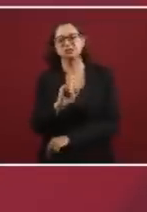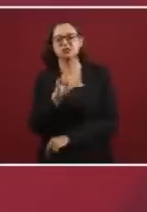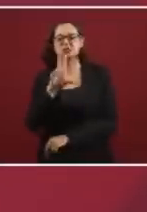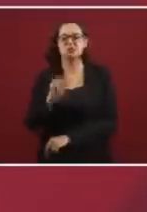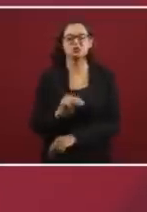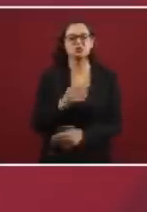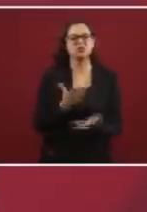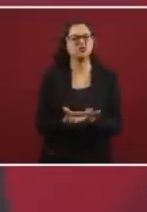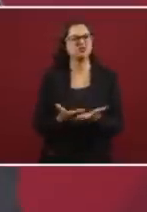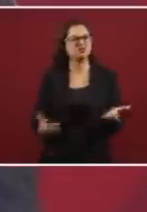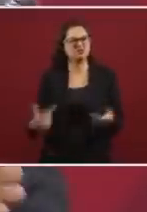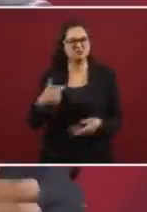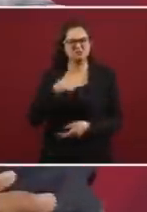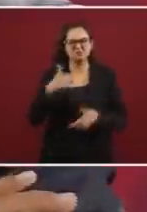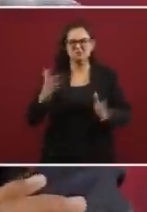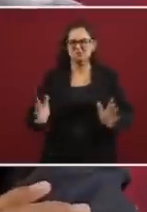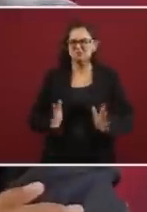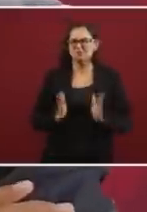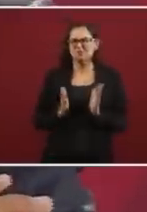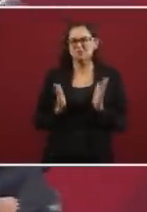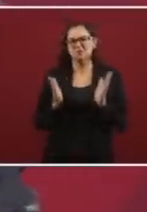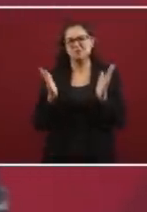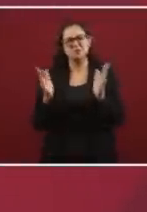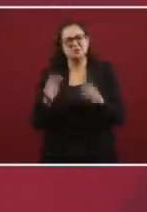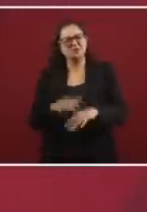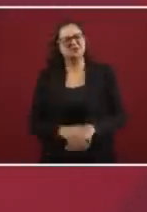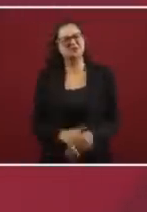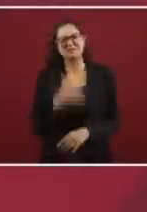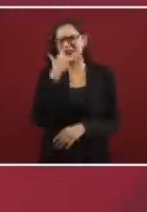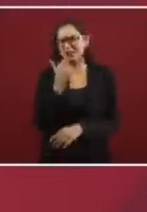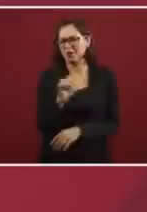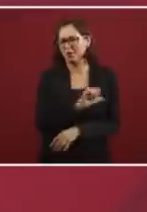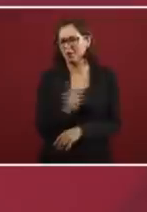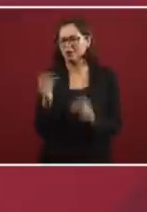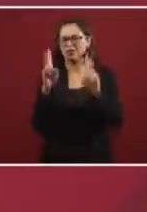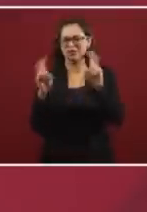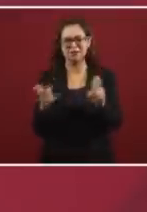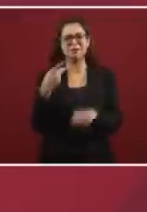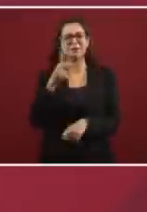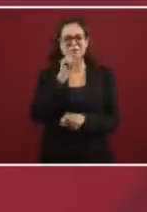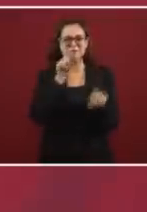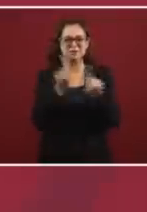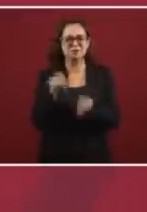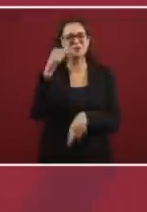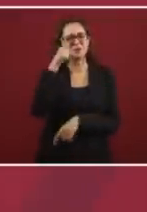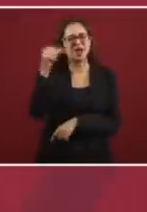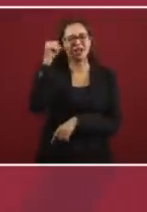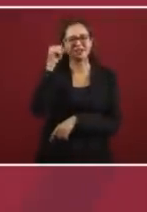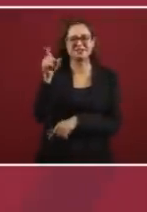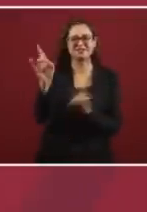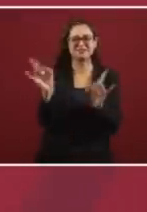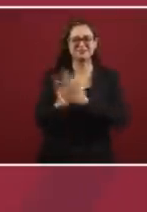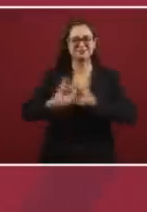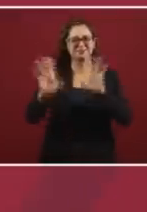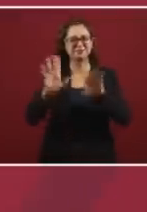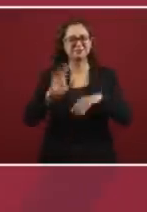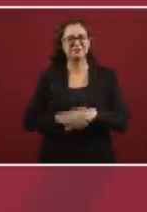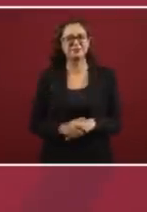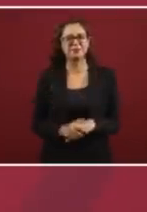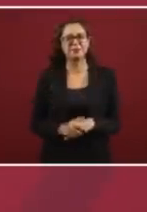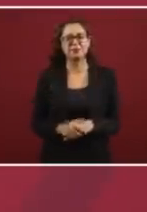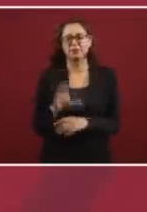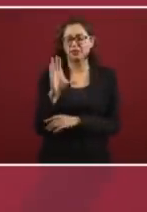nos llaman la atención hablando de otro tema pero sucedió también ayer de que la